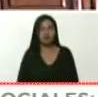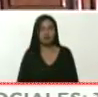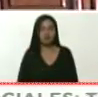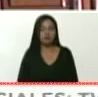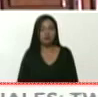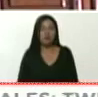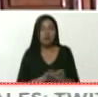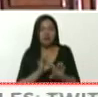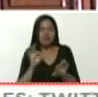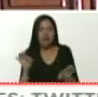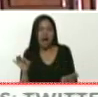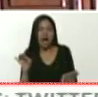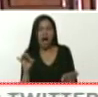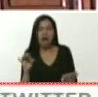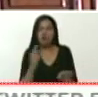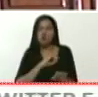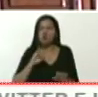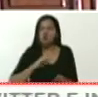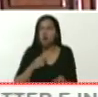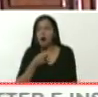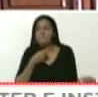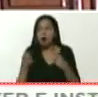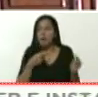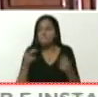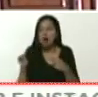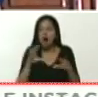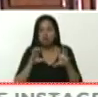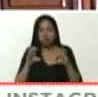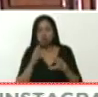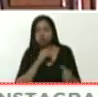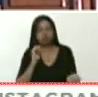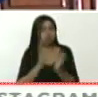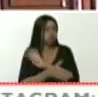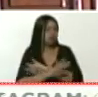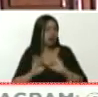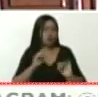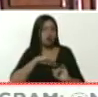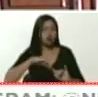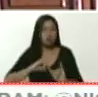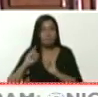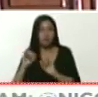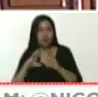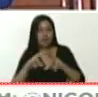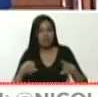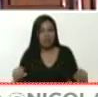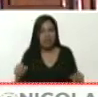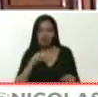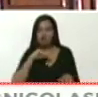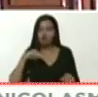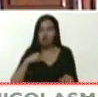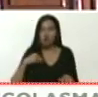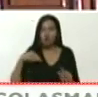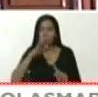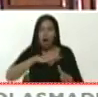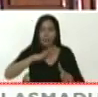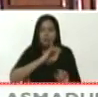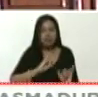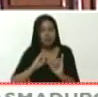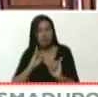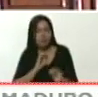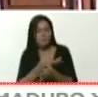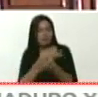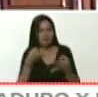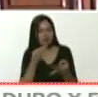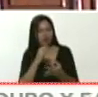Para dejar la dependencia de la importación del algodón, ¿vale? Si tenemos la tierra, tenemos el clima perfecto, la